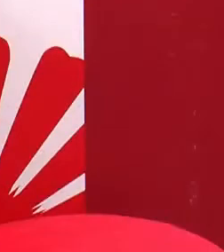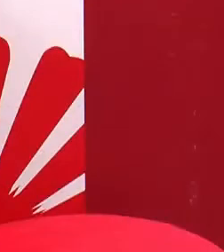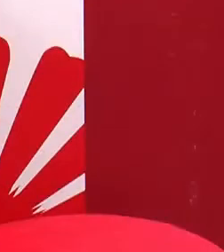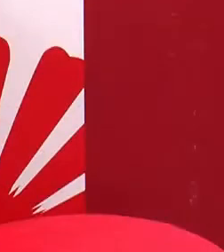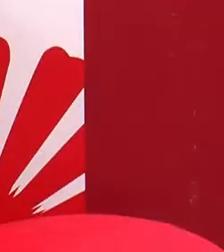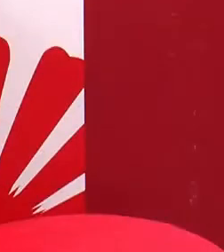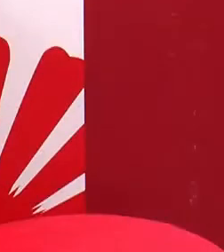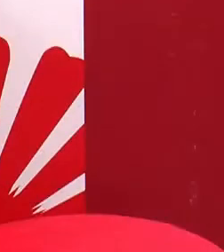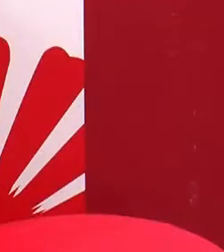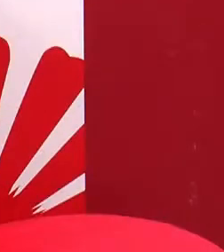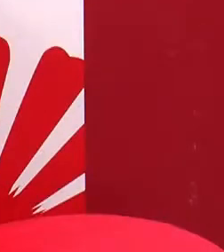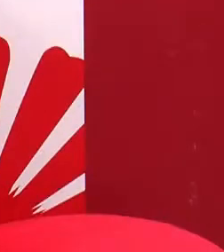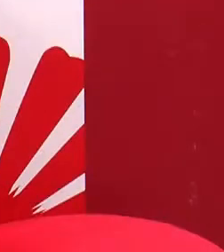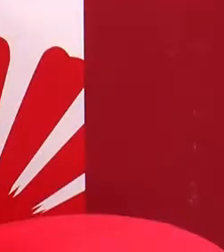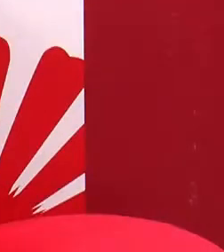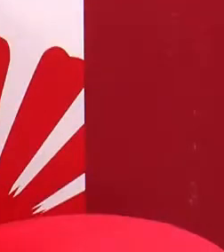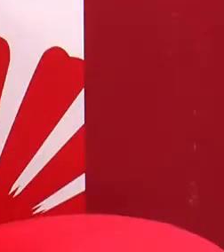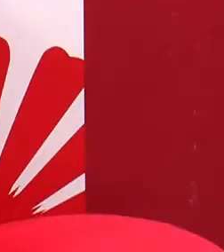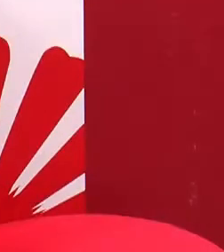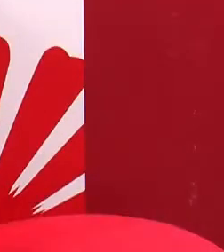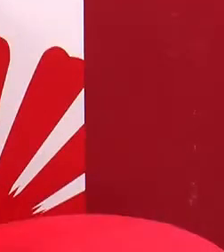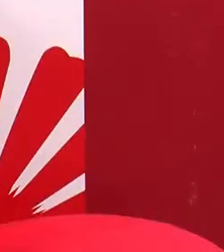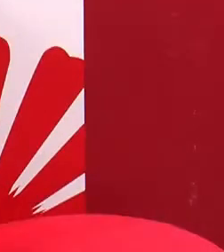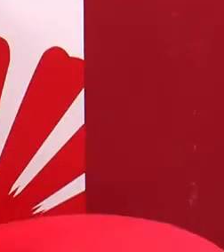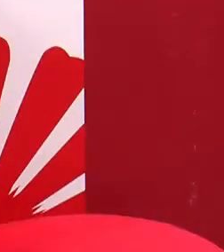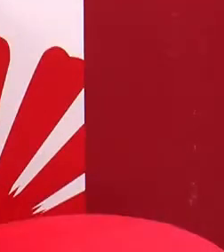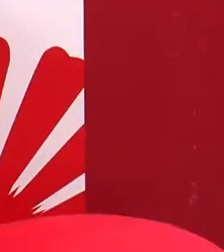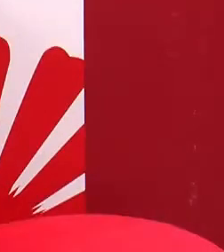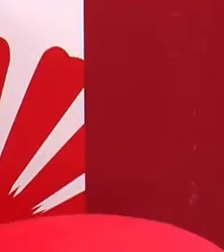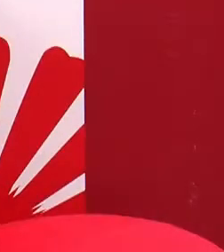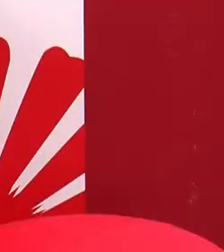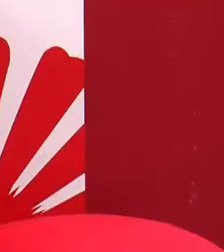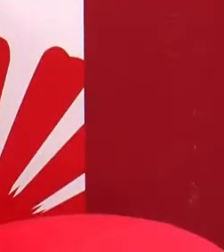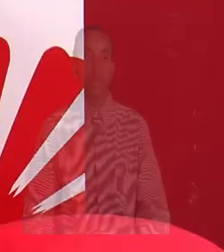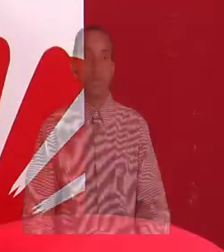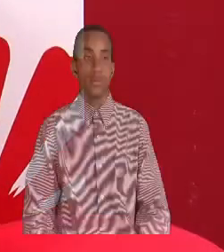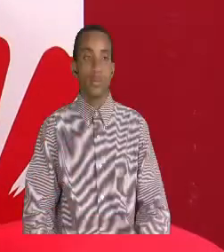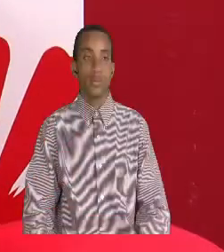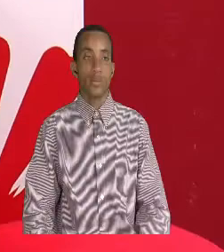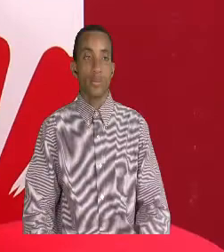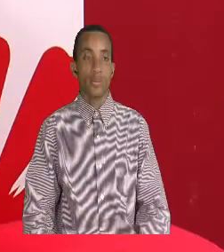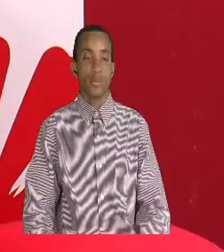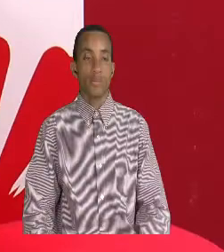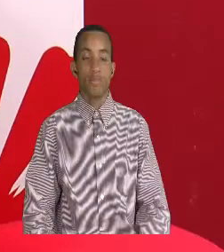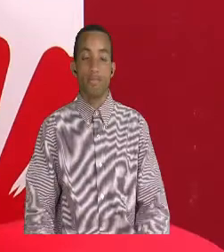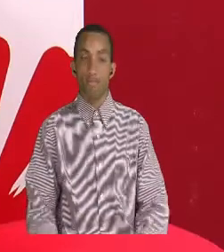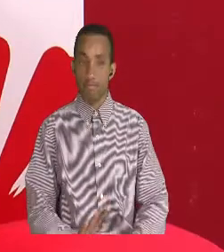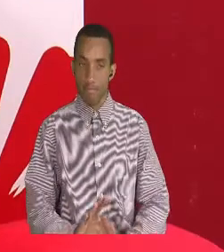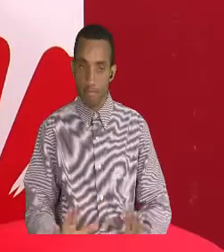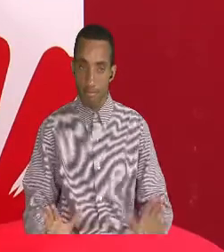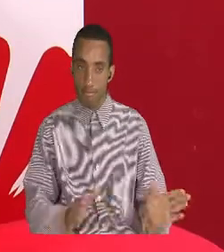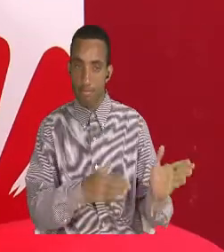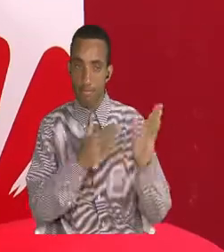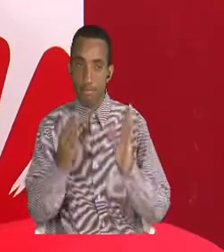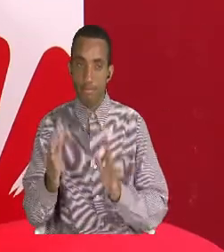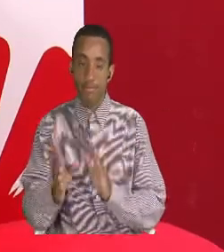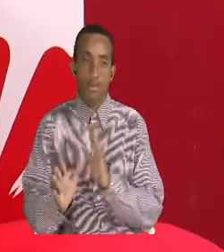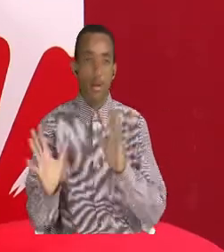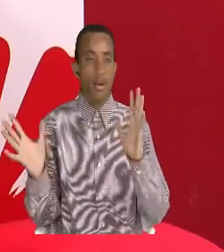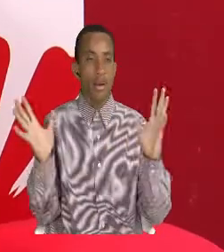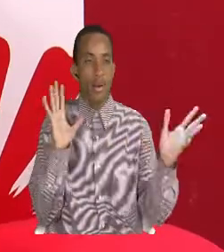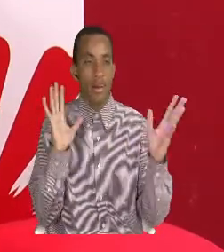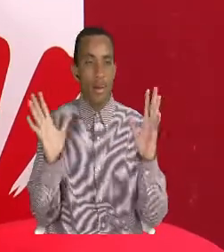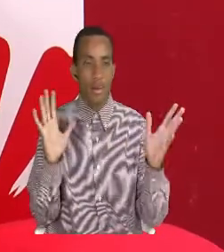Nosotros seguimos aquí en casa y, Marcela, te cuento que nosotros acá tenemos una sesión que se llama Hablando con Expertos. Ahorita tú ves a nuestra psicóloga